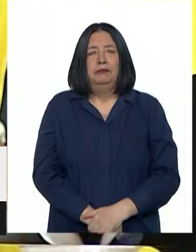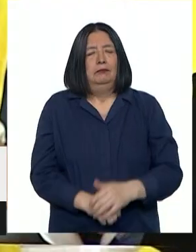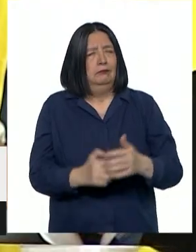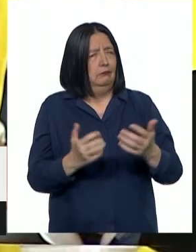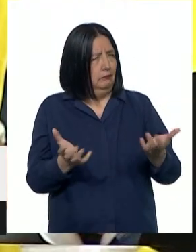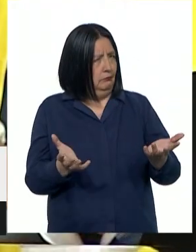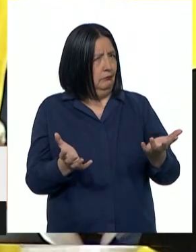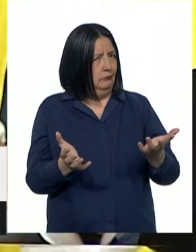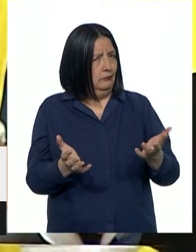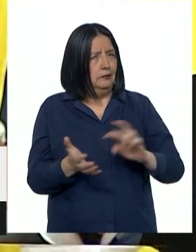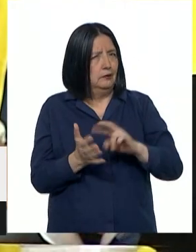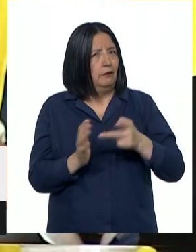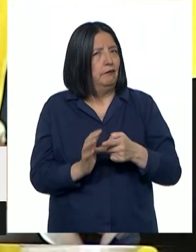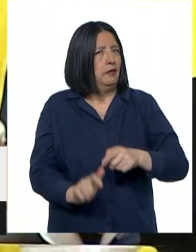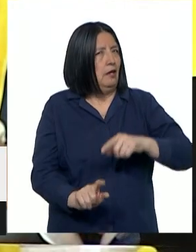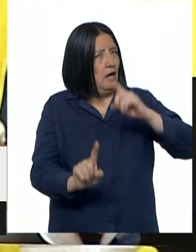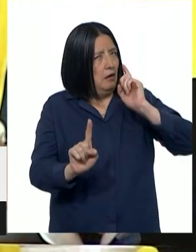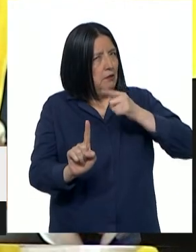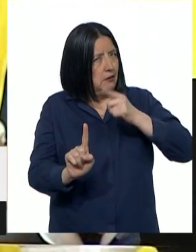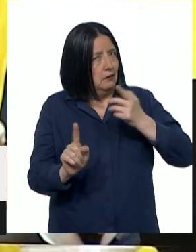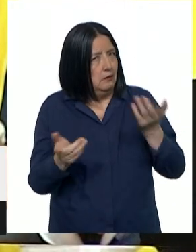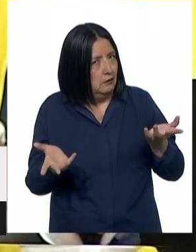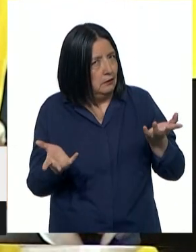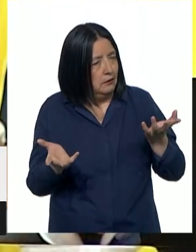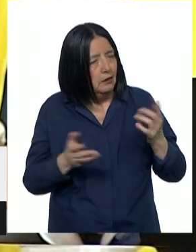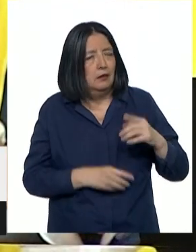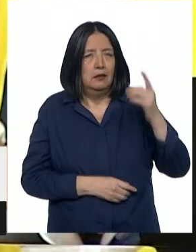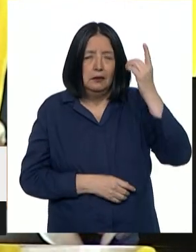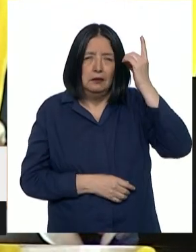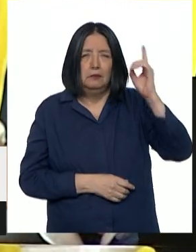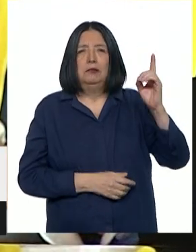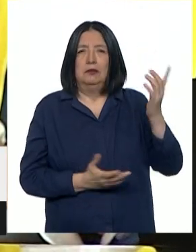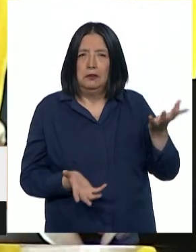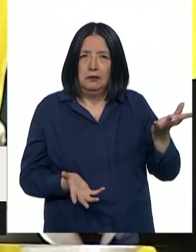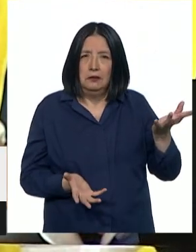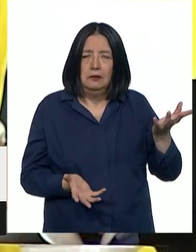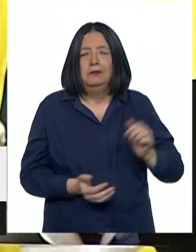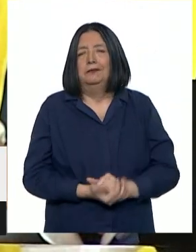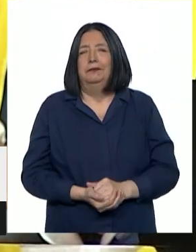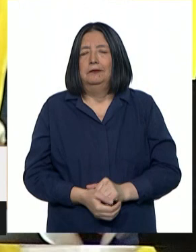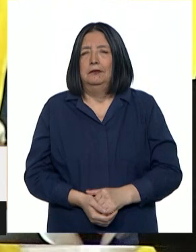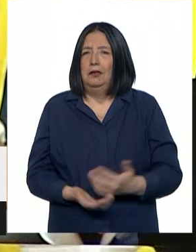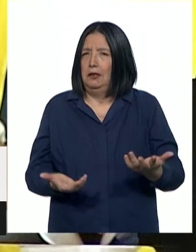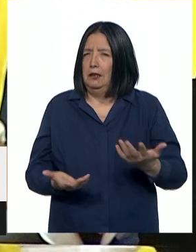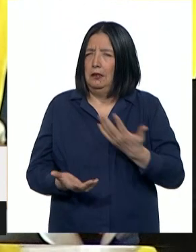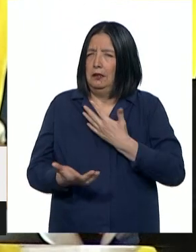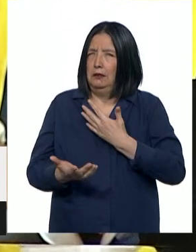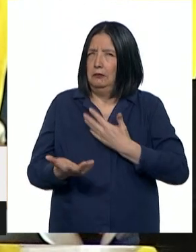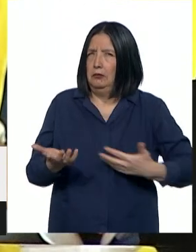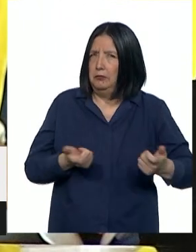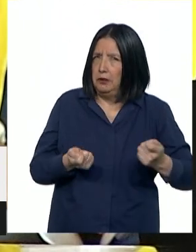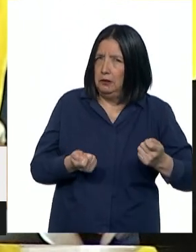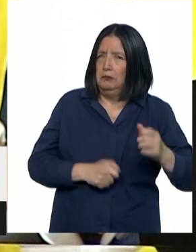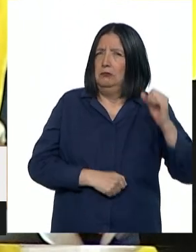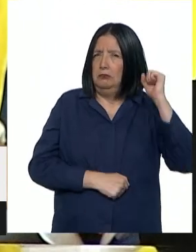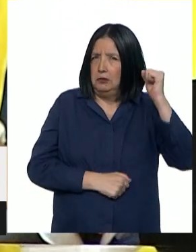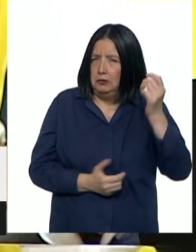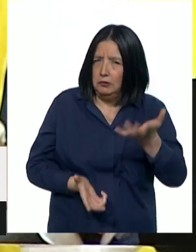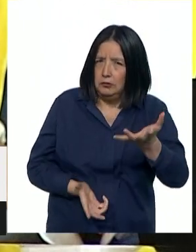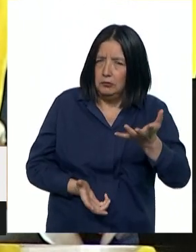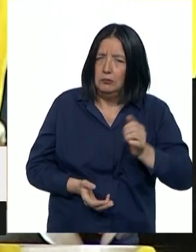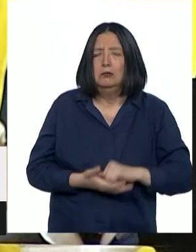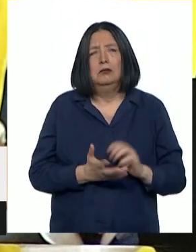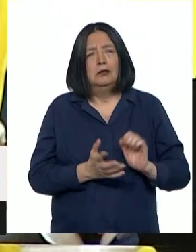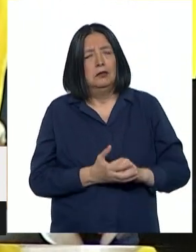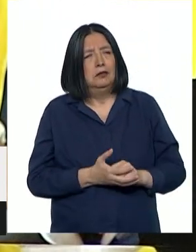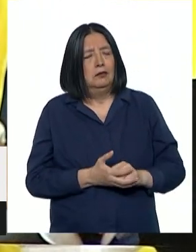Esa es una amenaza a la democracia, al Estado de Derecho, a